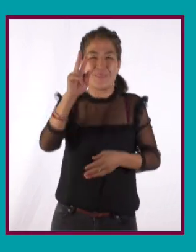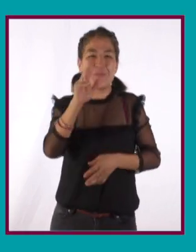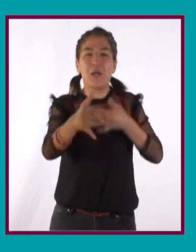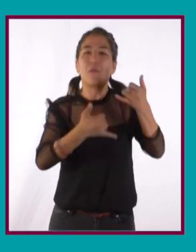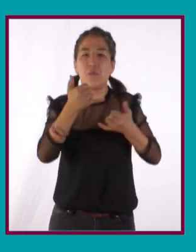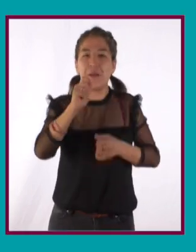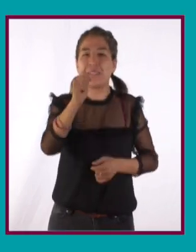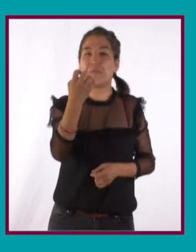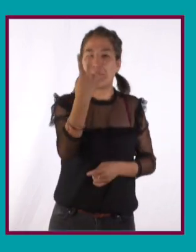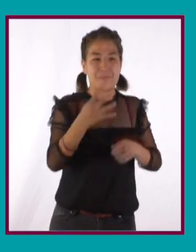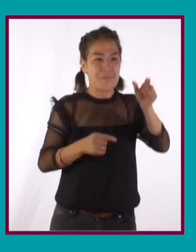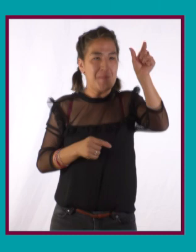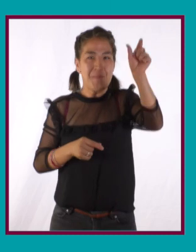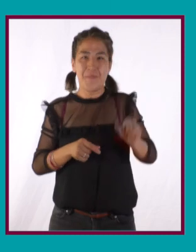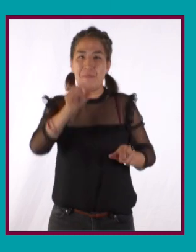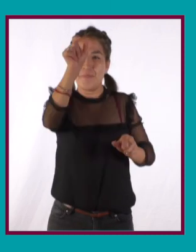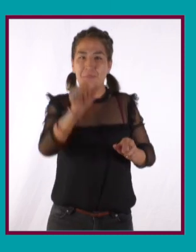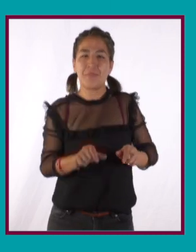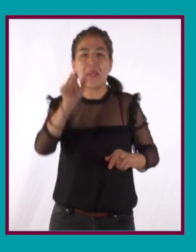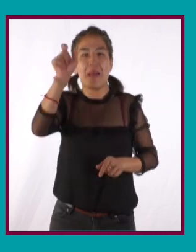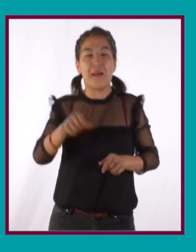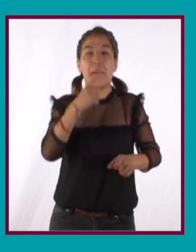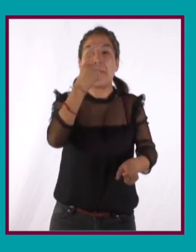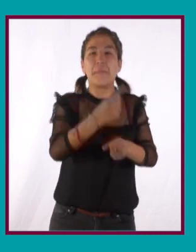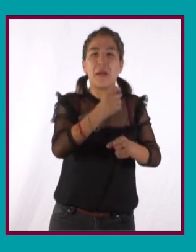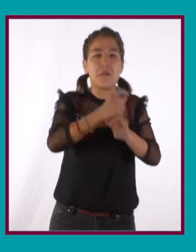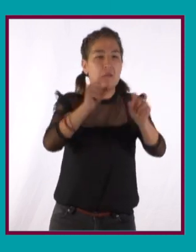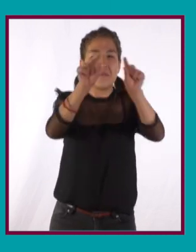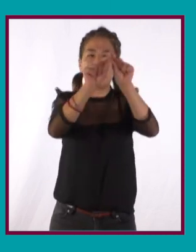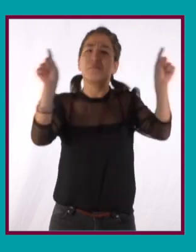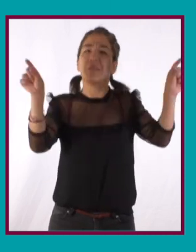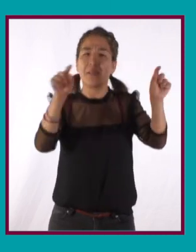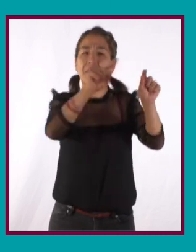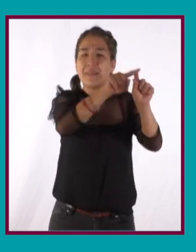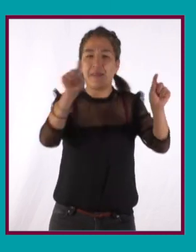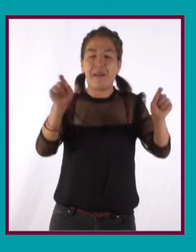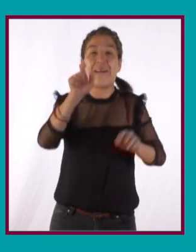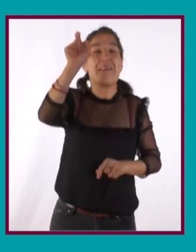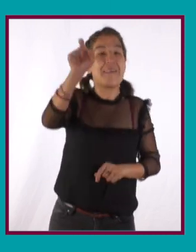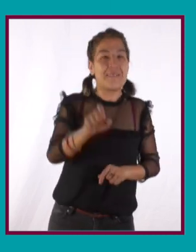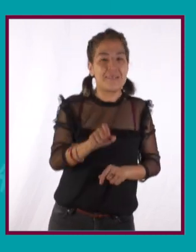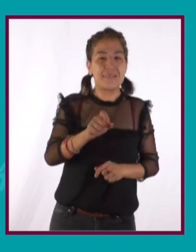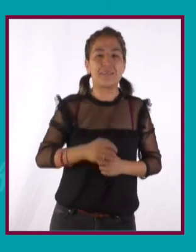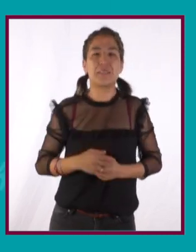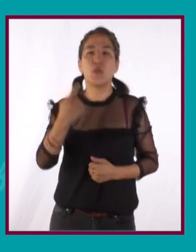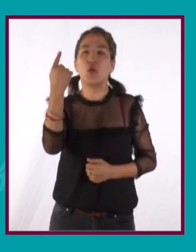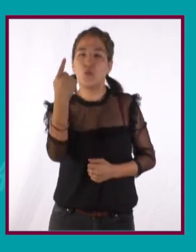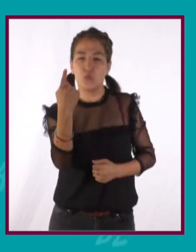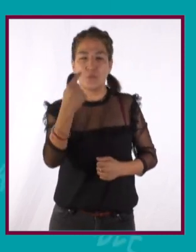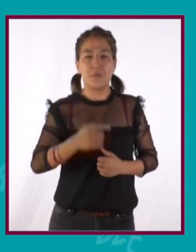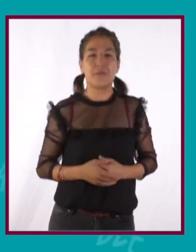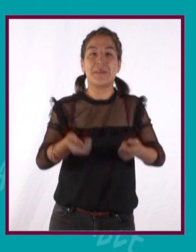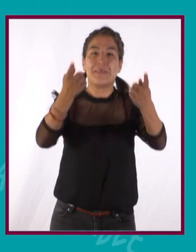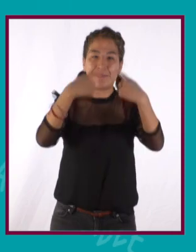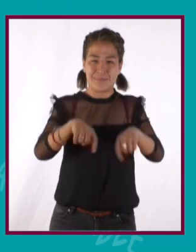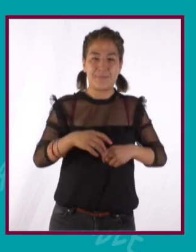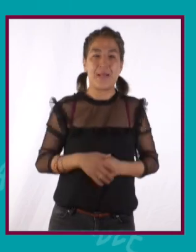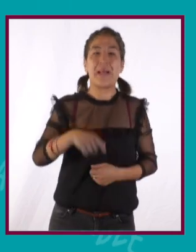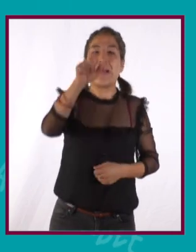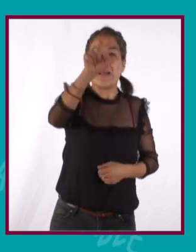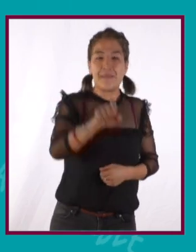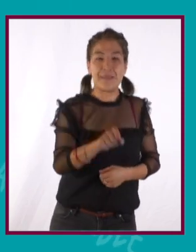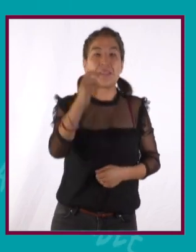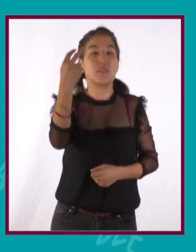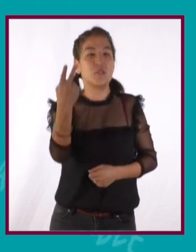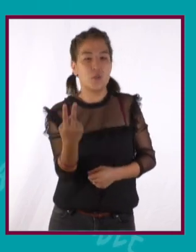visto antes, tuvimos 4 filas. Entonces la fila 1 se representa como X subíndice 1 y la fila